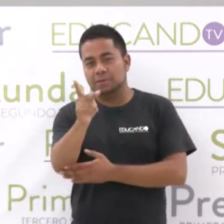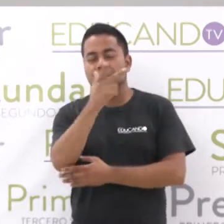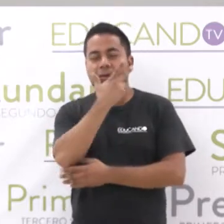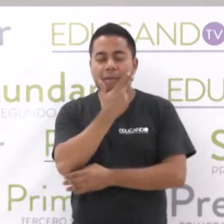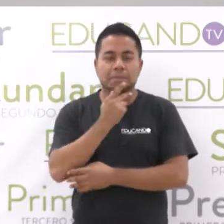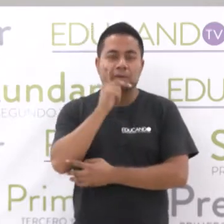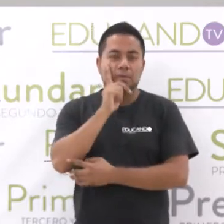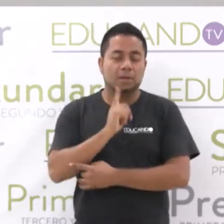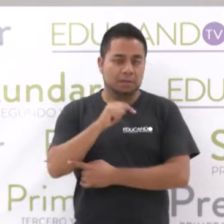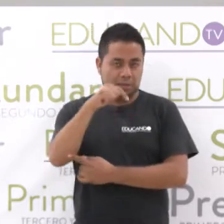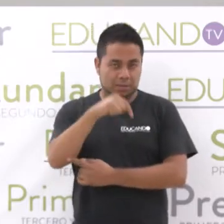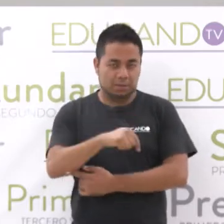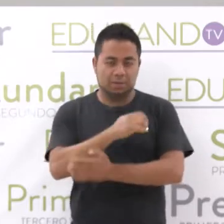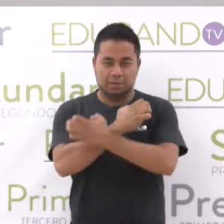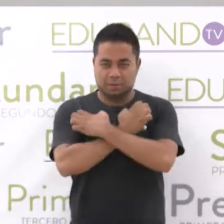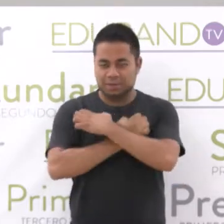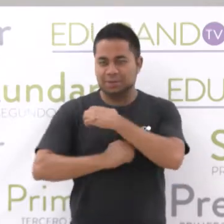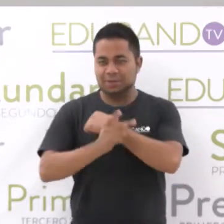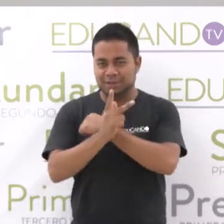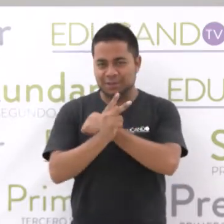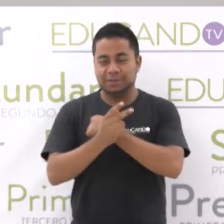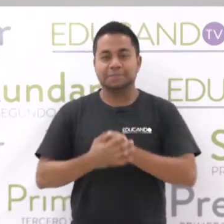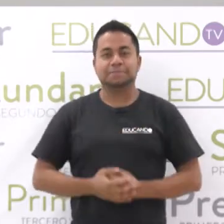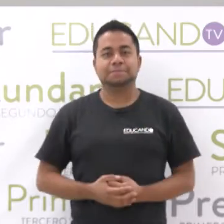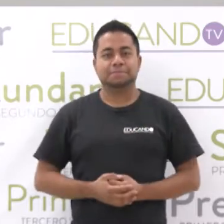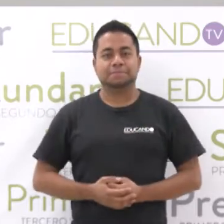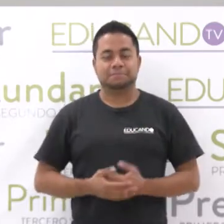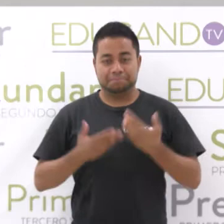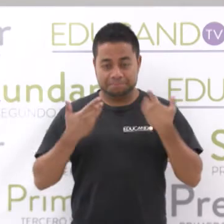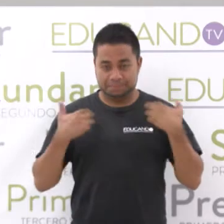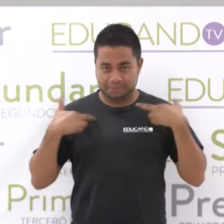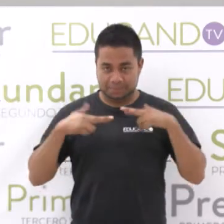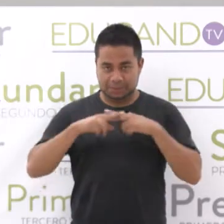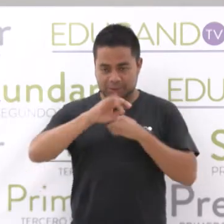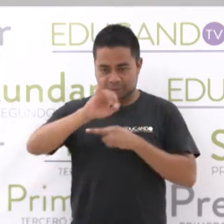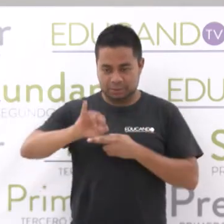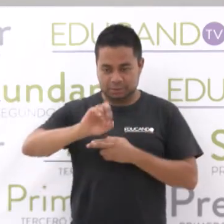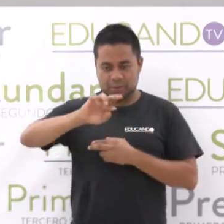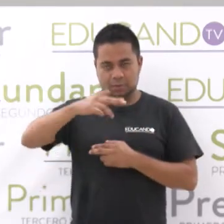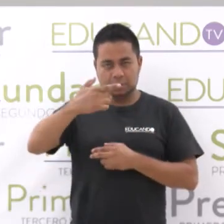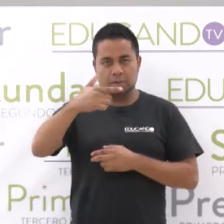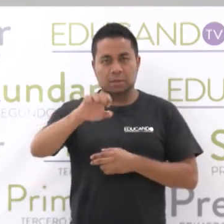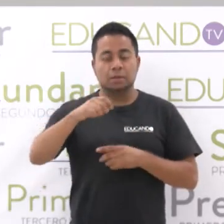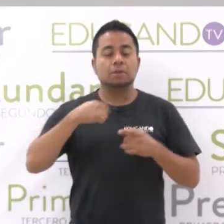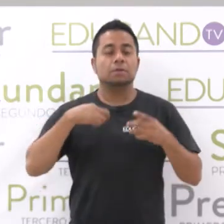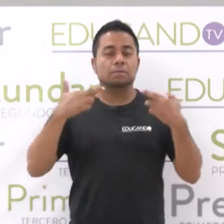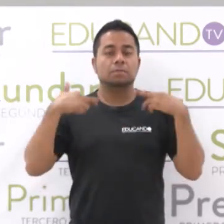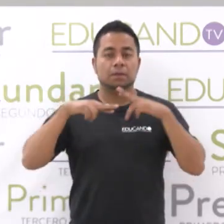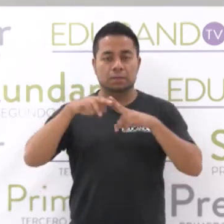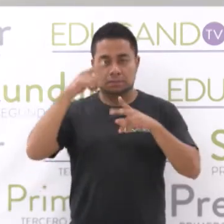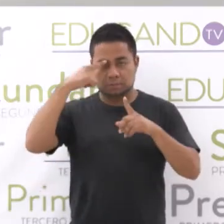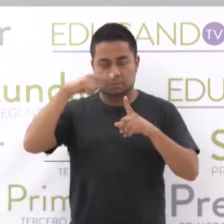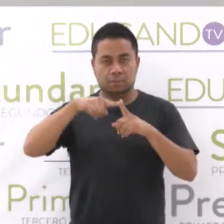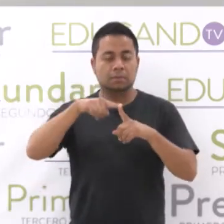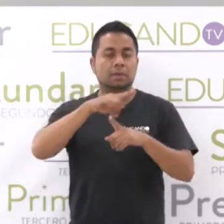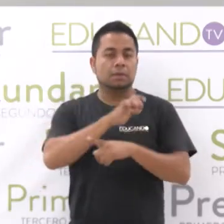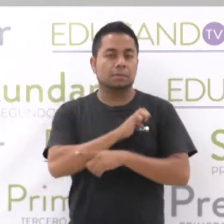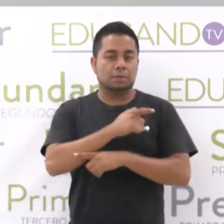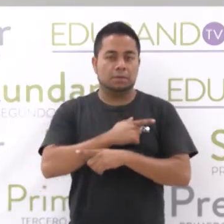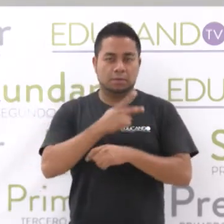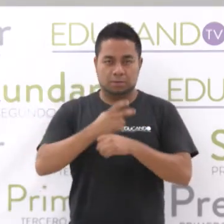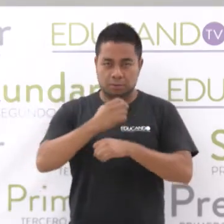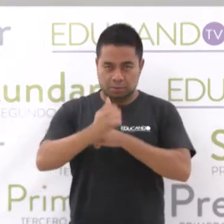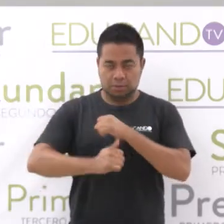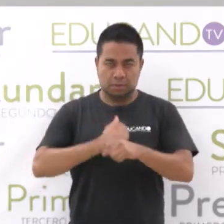Bienvenidos todos y todas a este su programa Educando TV. Soy Jorge Blancas Moreno y soy el facilitador de la asignatura